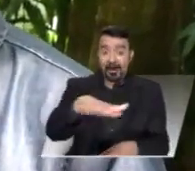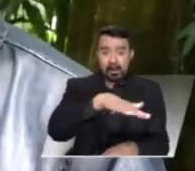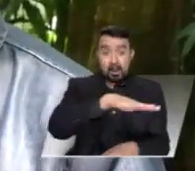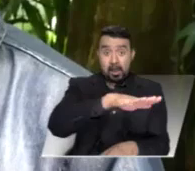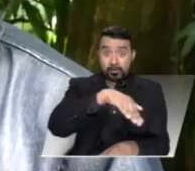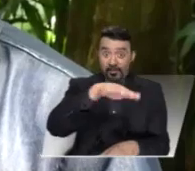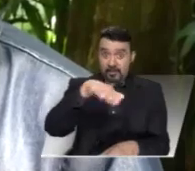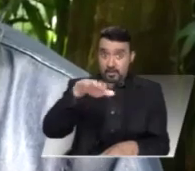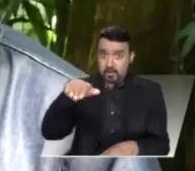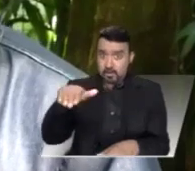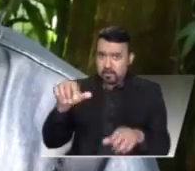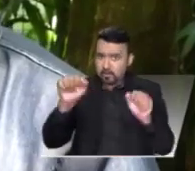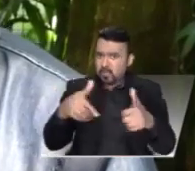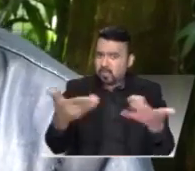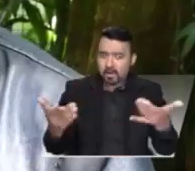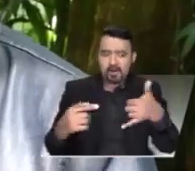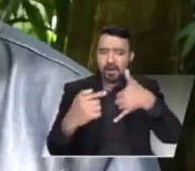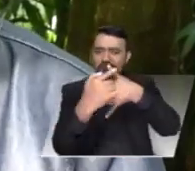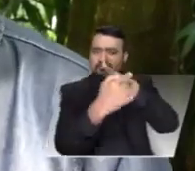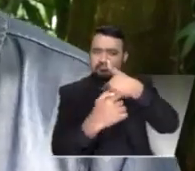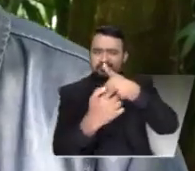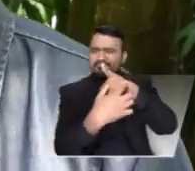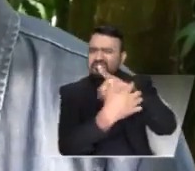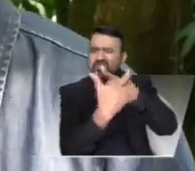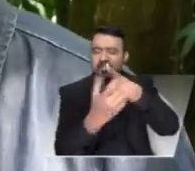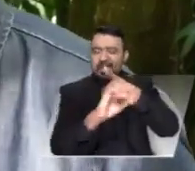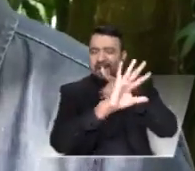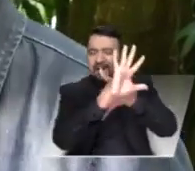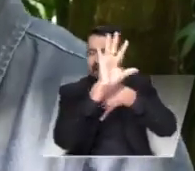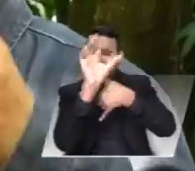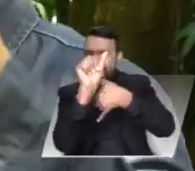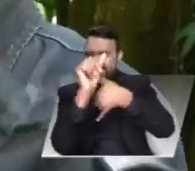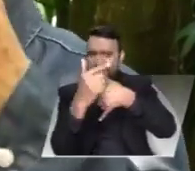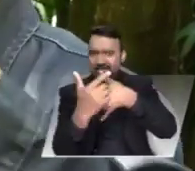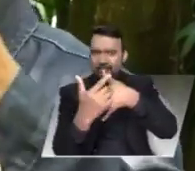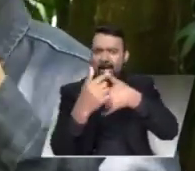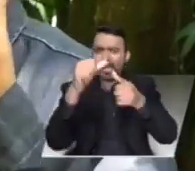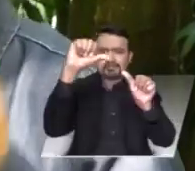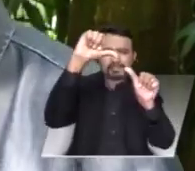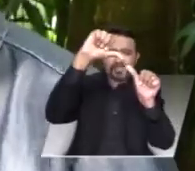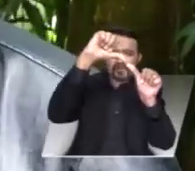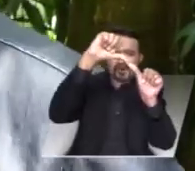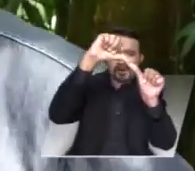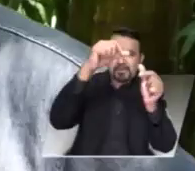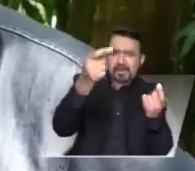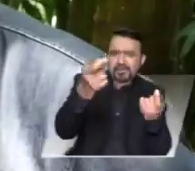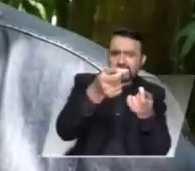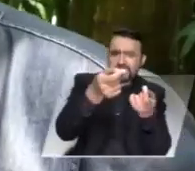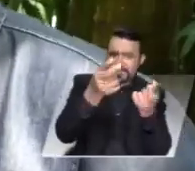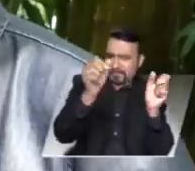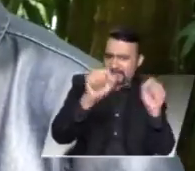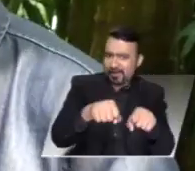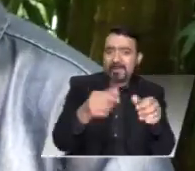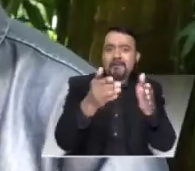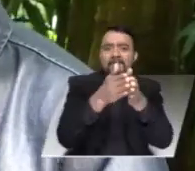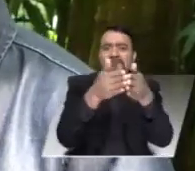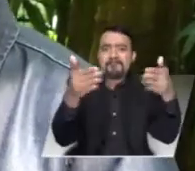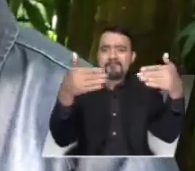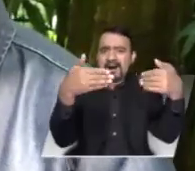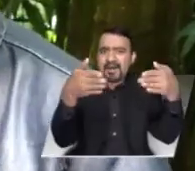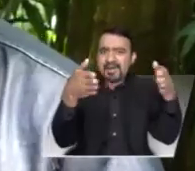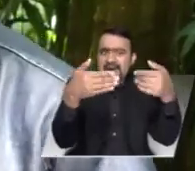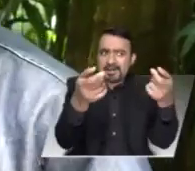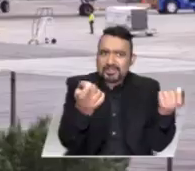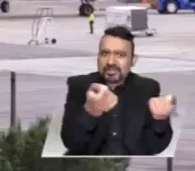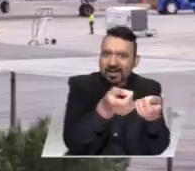Estamos conectados con el Caribe, con Centroamérica, con el Canal de Panamá, pero además estamos en una condición, digamos, muy equidistante de los